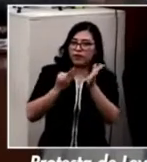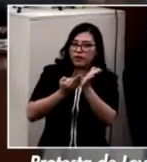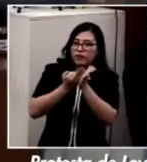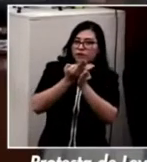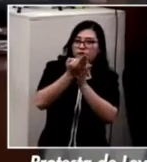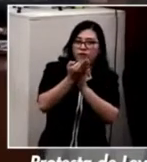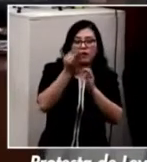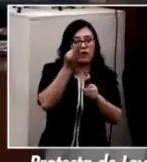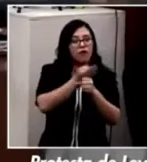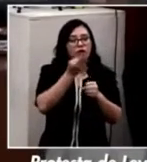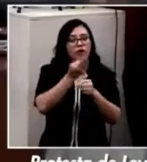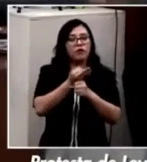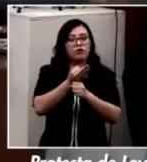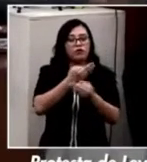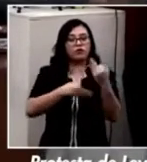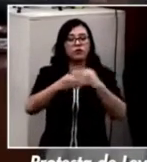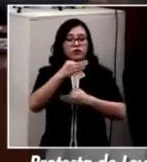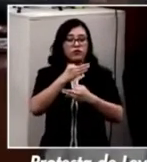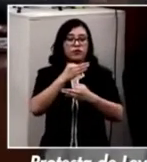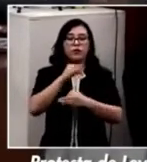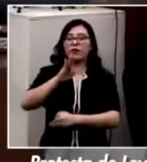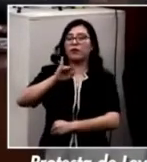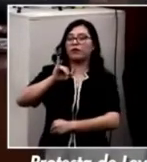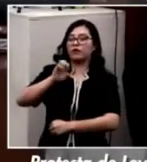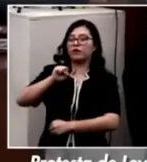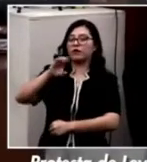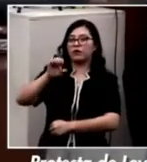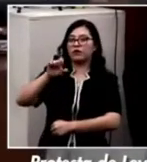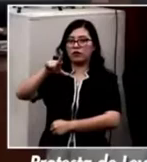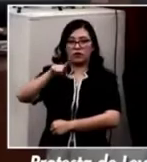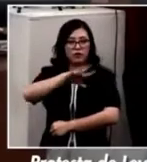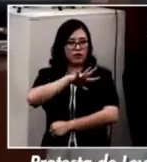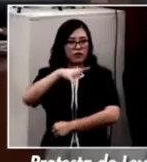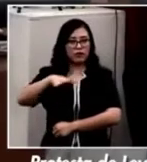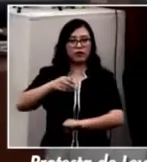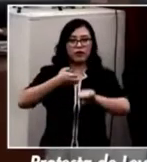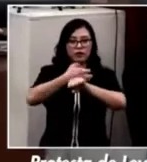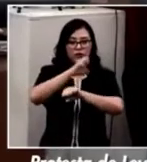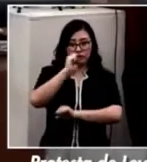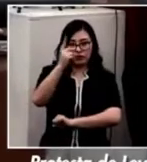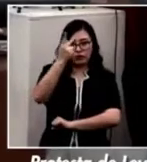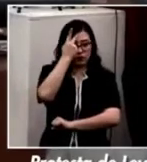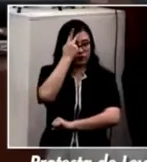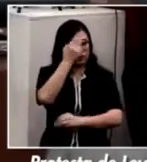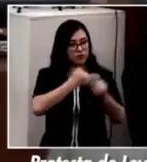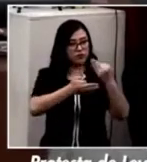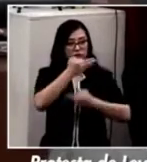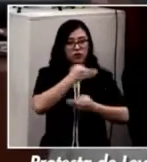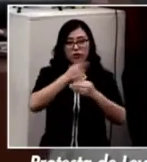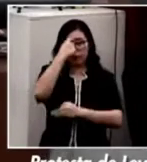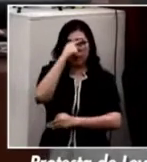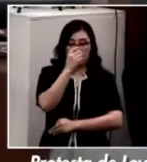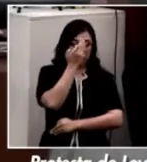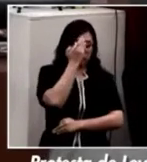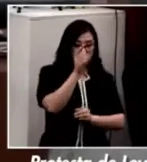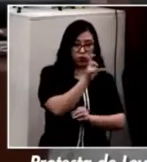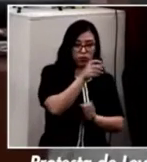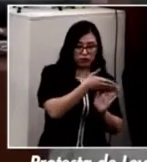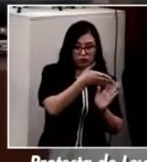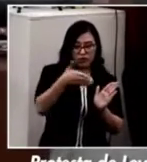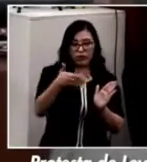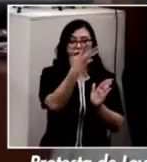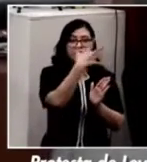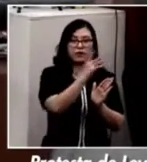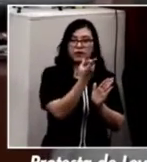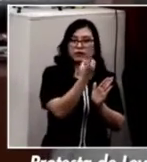guardia. Estamos atentos a la visualización de grupos armados, atentos a la incorporación al